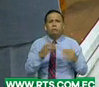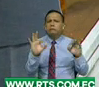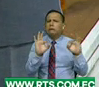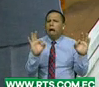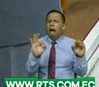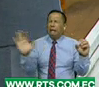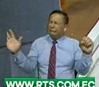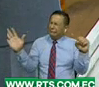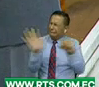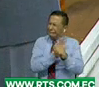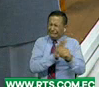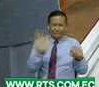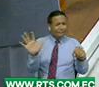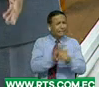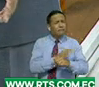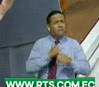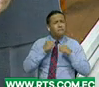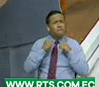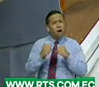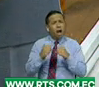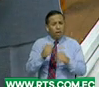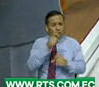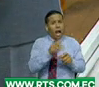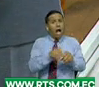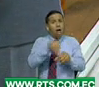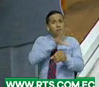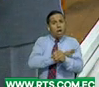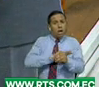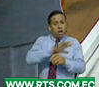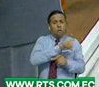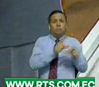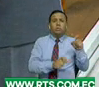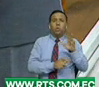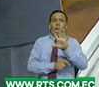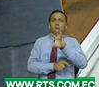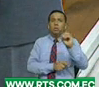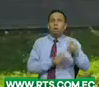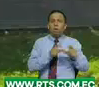pacientes está a la lista de espera para ser internados